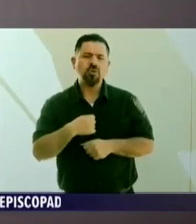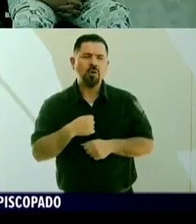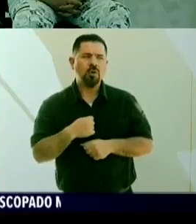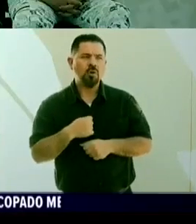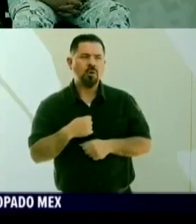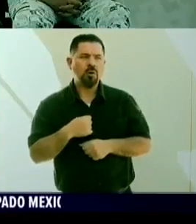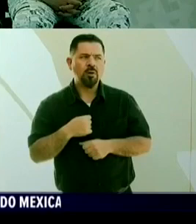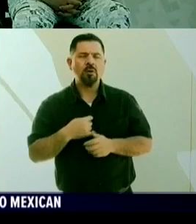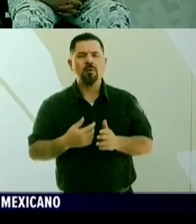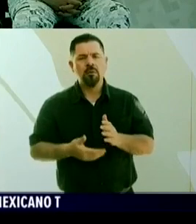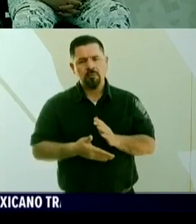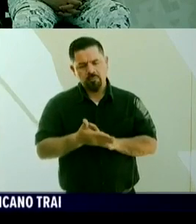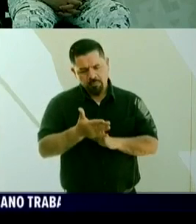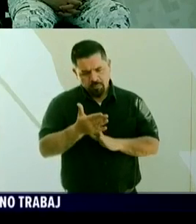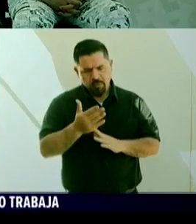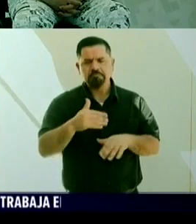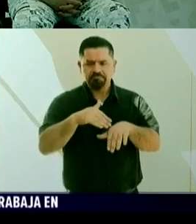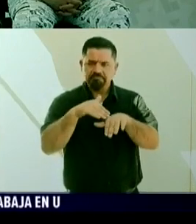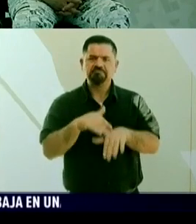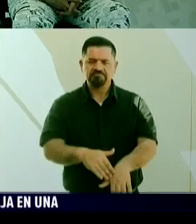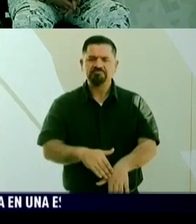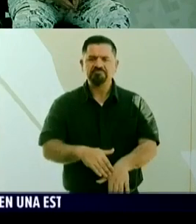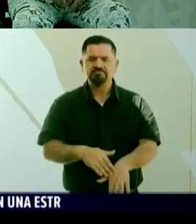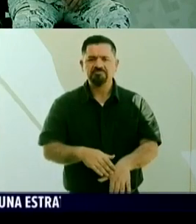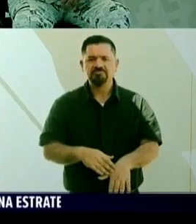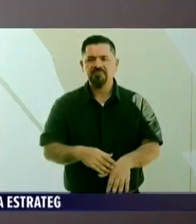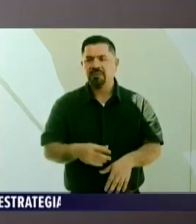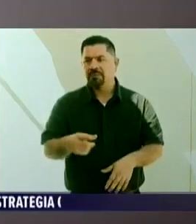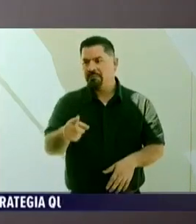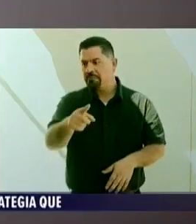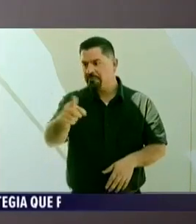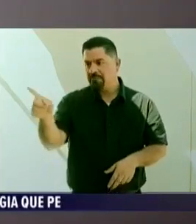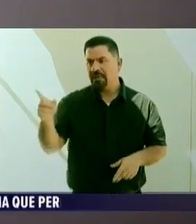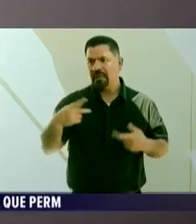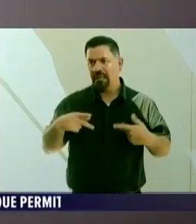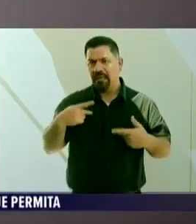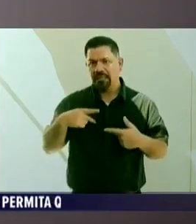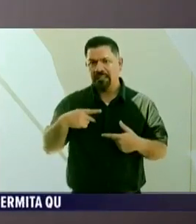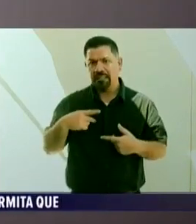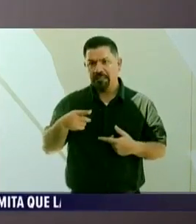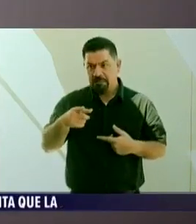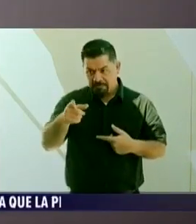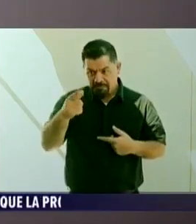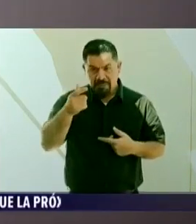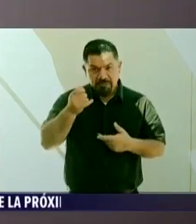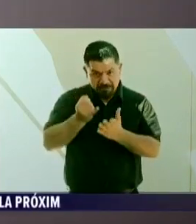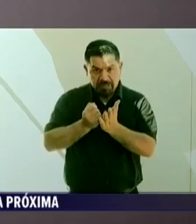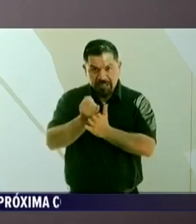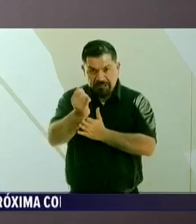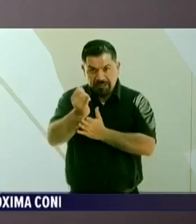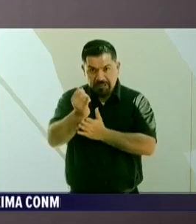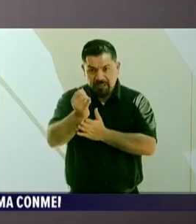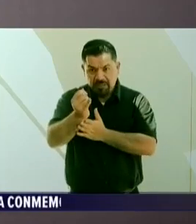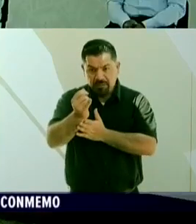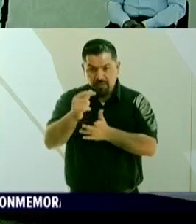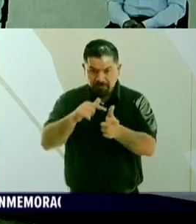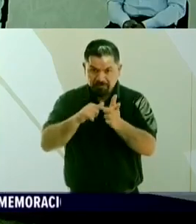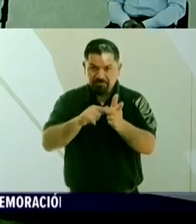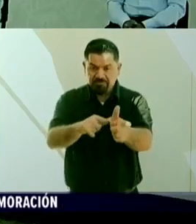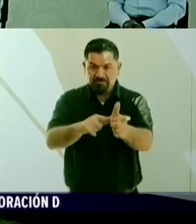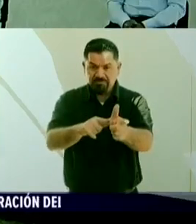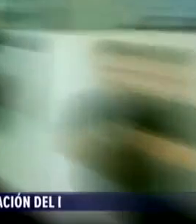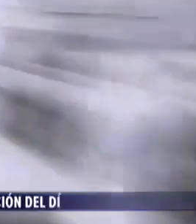me voy a someter a la revocación del mandato en el primer trimestre